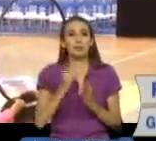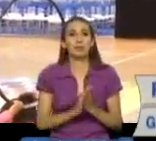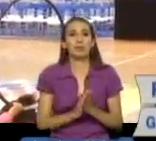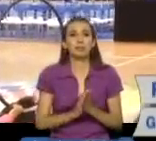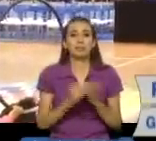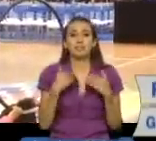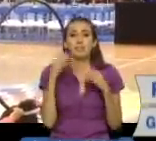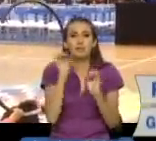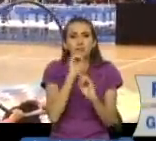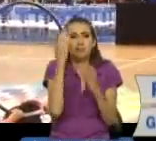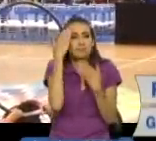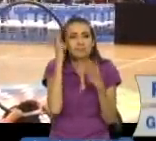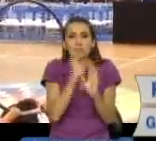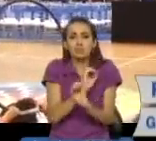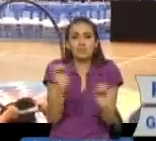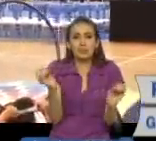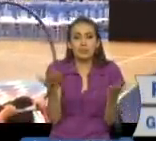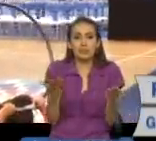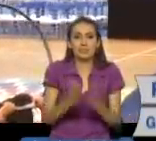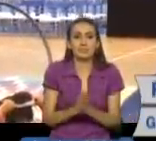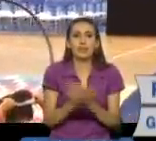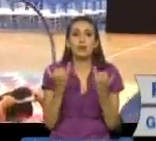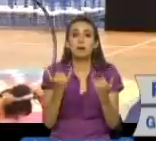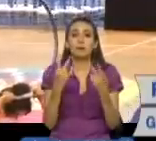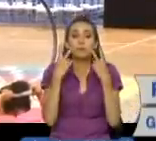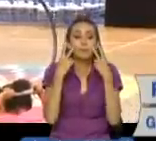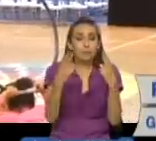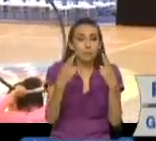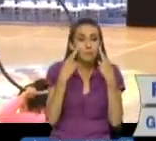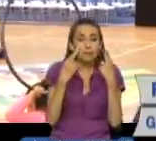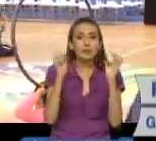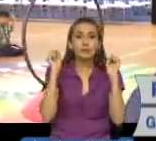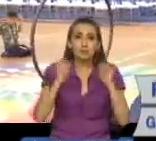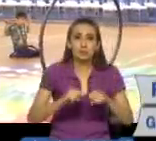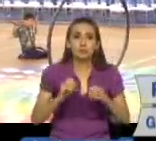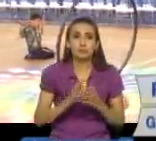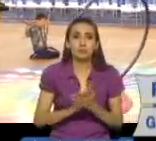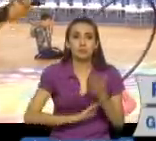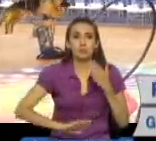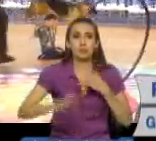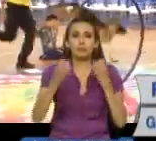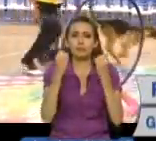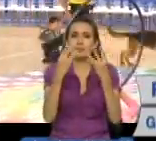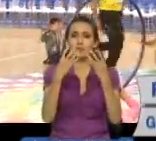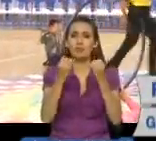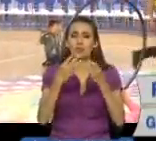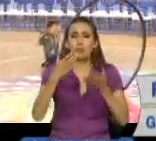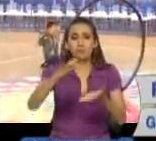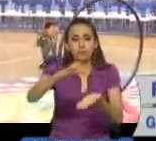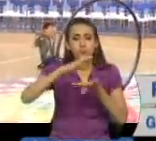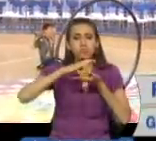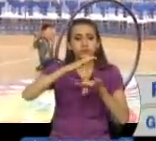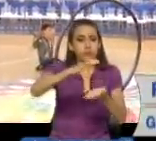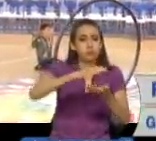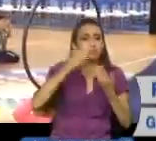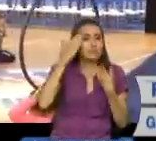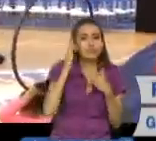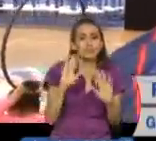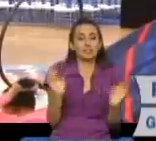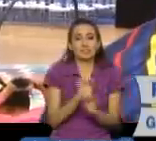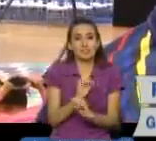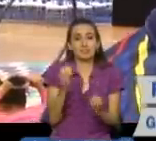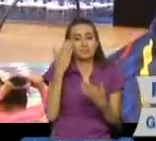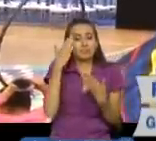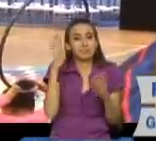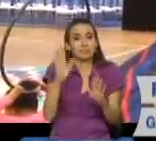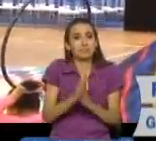esperaba nunca Nada como esto tanta gente tant regalos No me esperaba